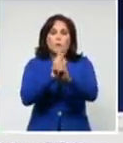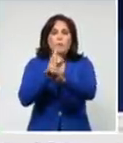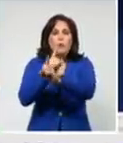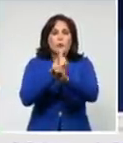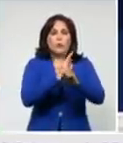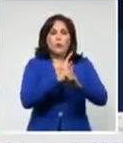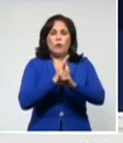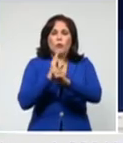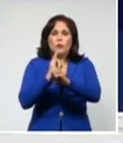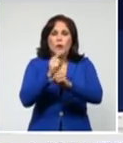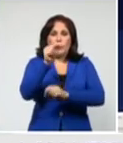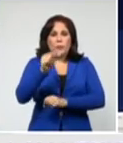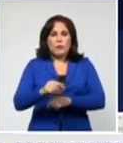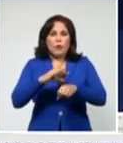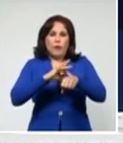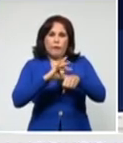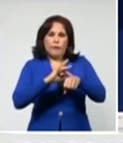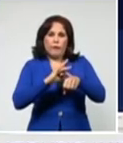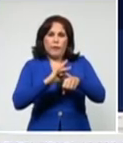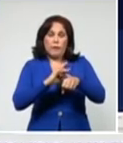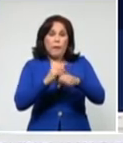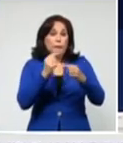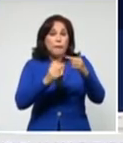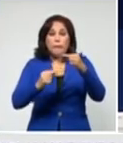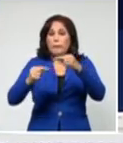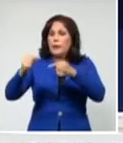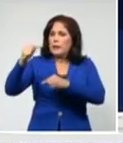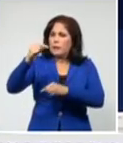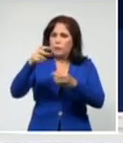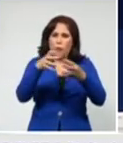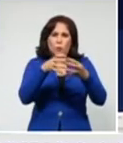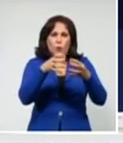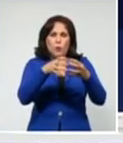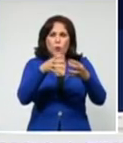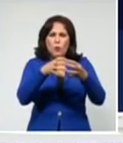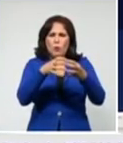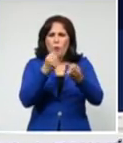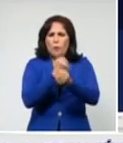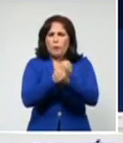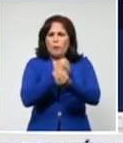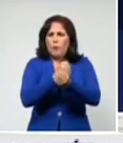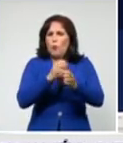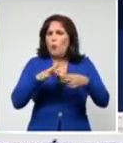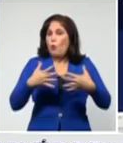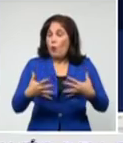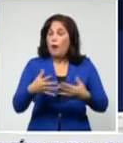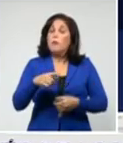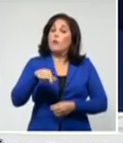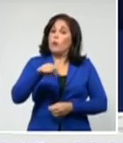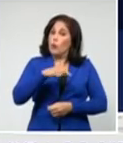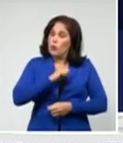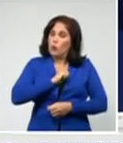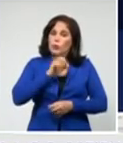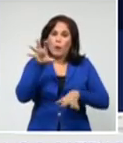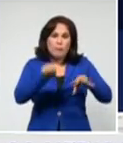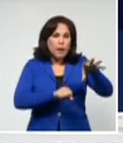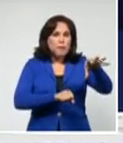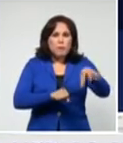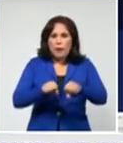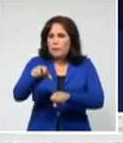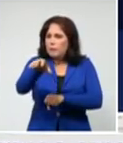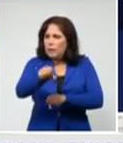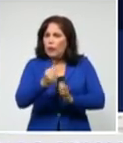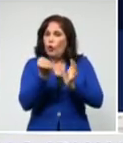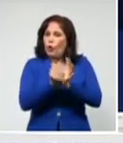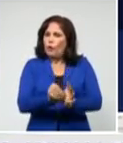casos confirmados. Principal grupo de riesgo, que por eso tratamos de buscar, cada vez que se confirma un